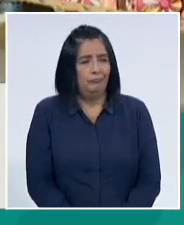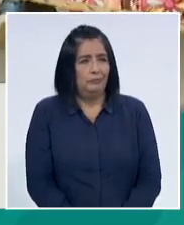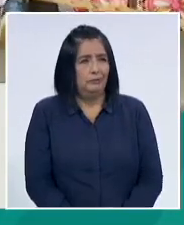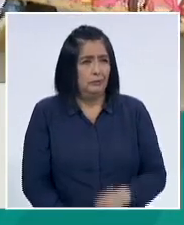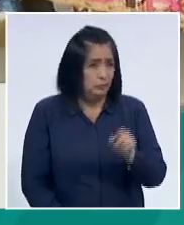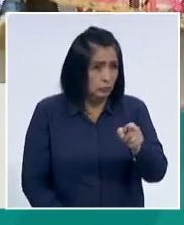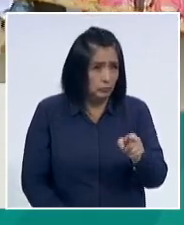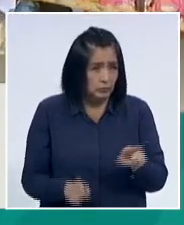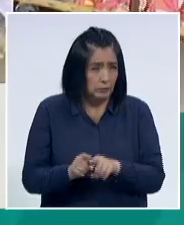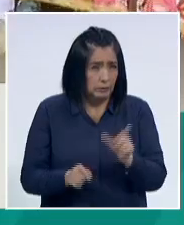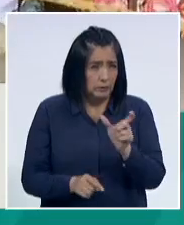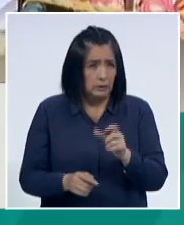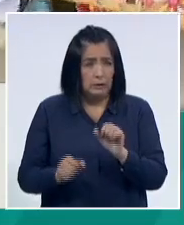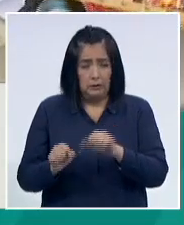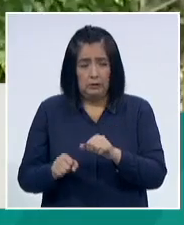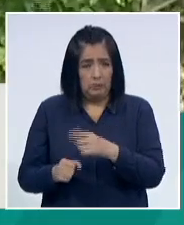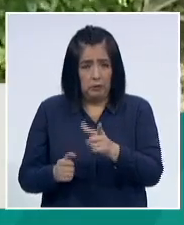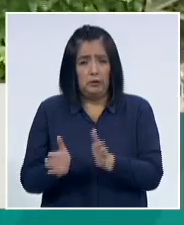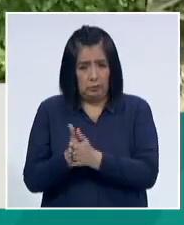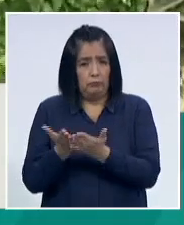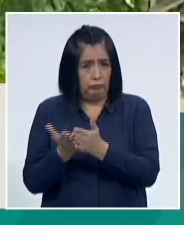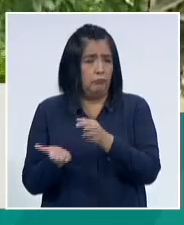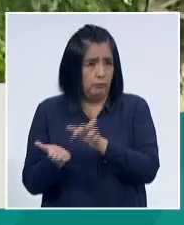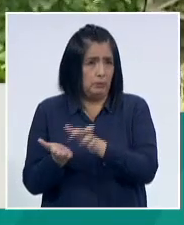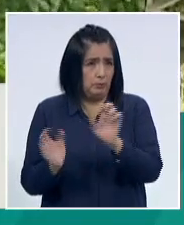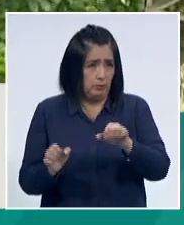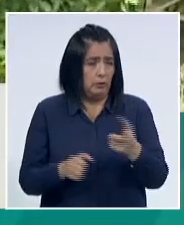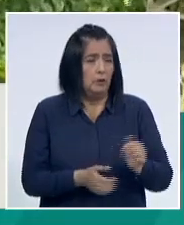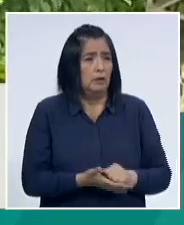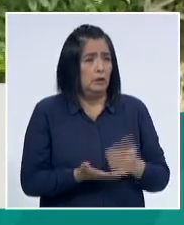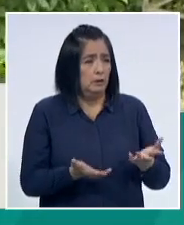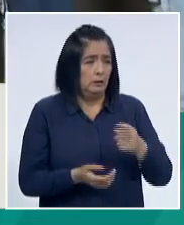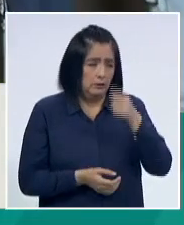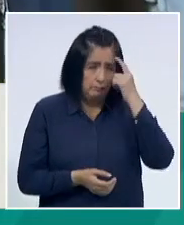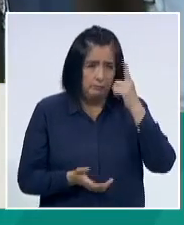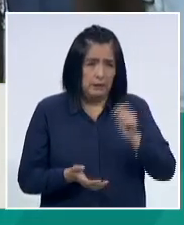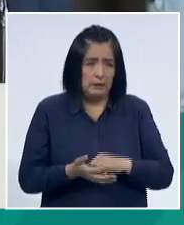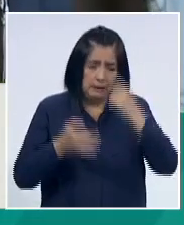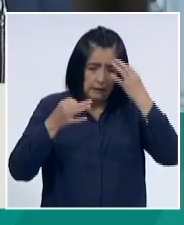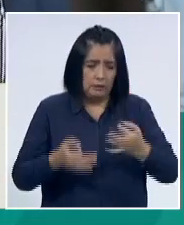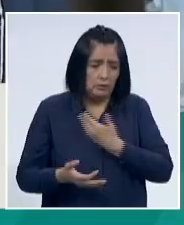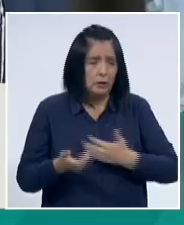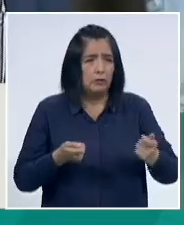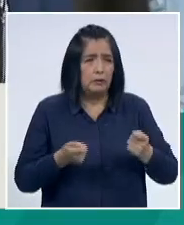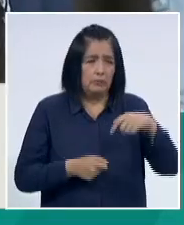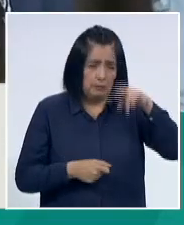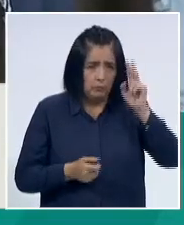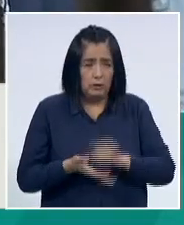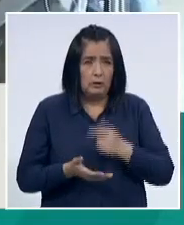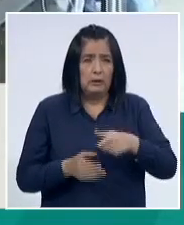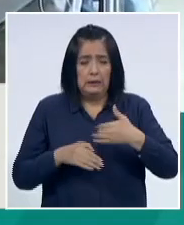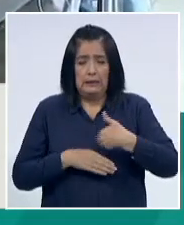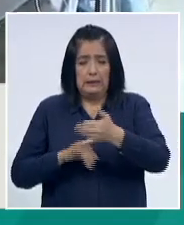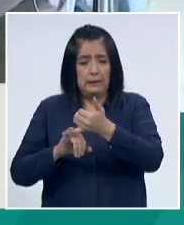vencido? ¿Usted también con cédula? No, yo tengo vigente el pasaporte. Usted tiene que poder ingresar con pasaporte. ¿Qué piensa de la decisión del gobierno peruano en que a partir del sábado